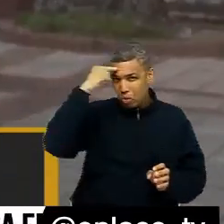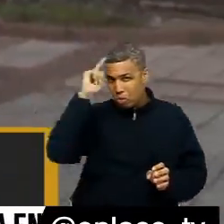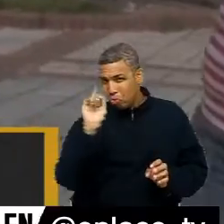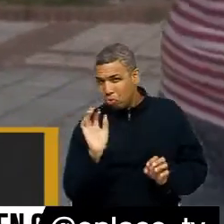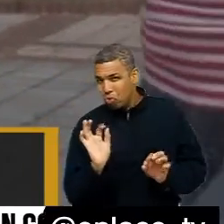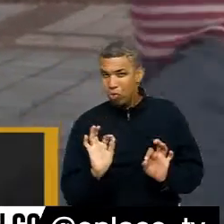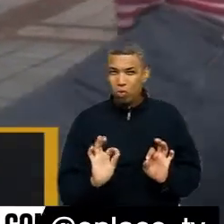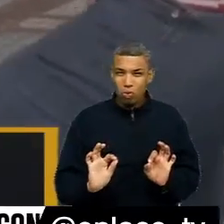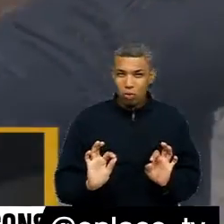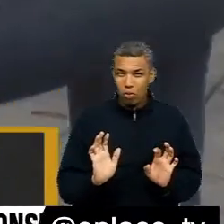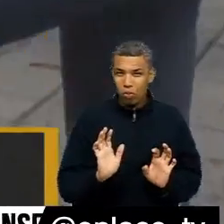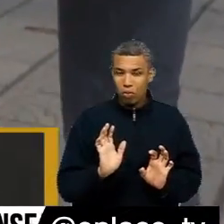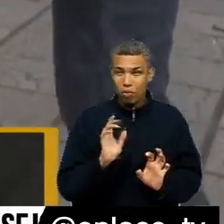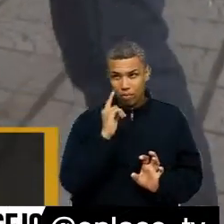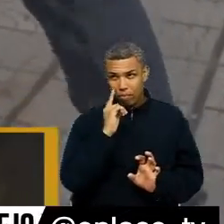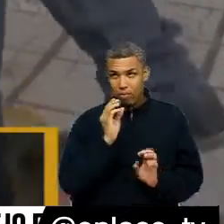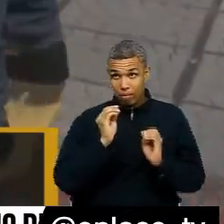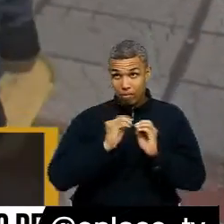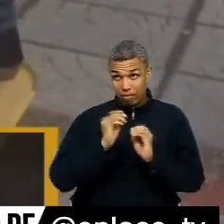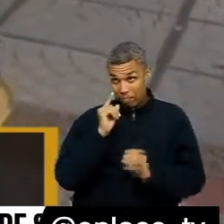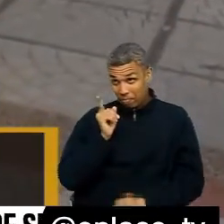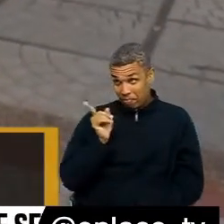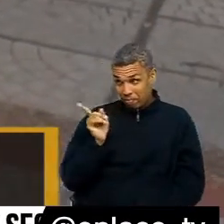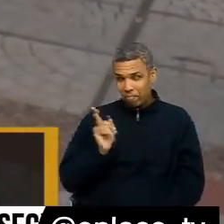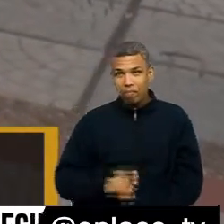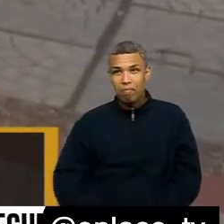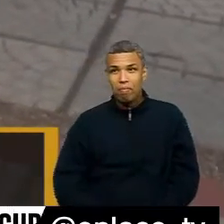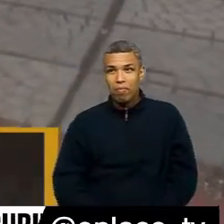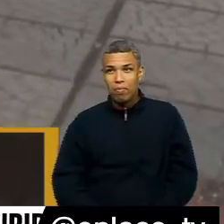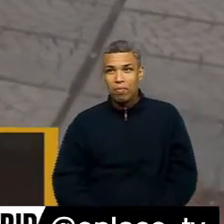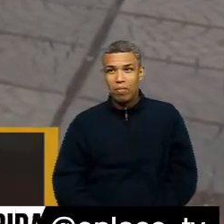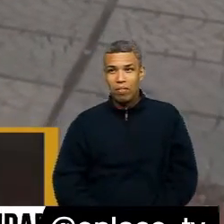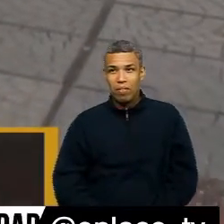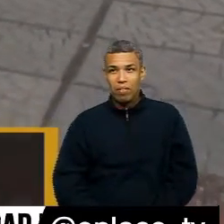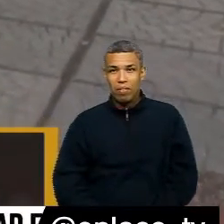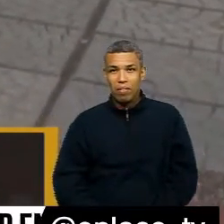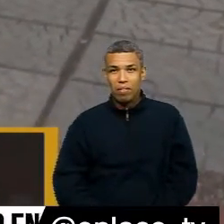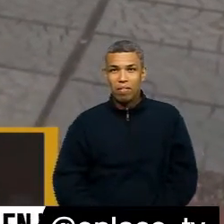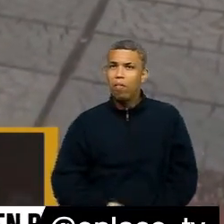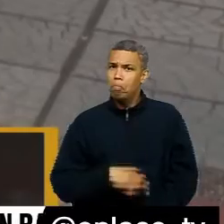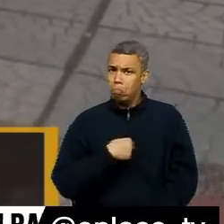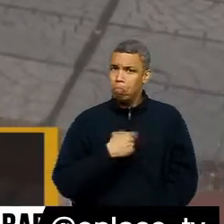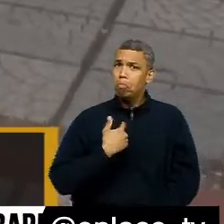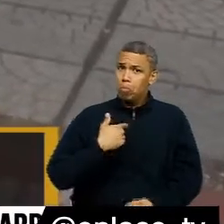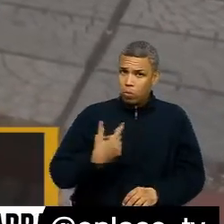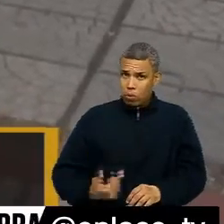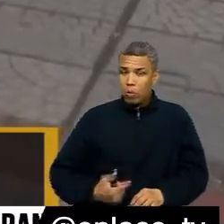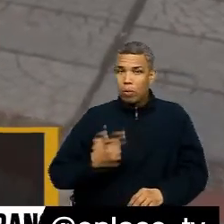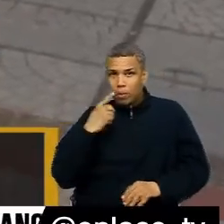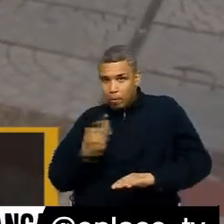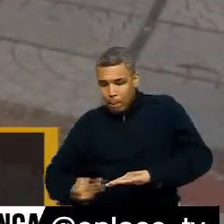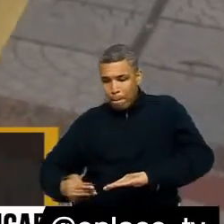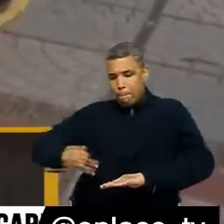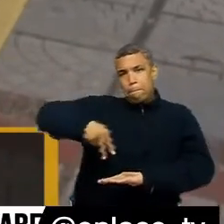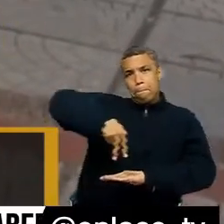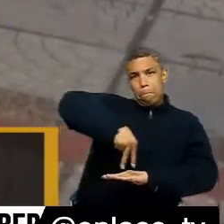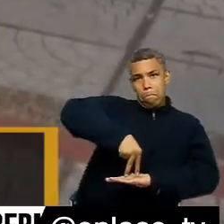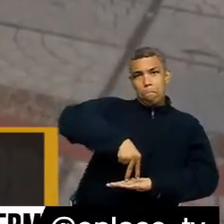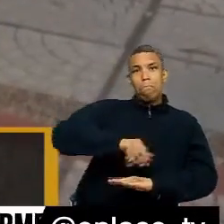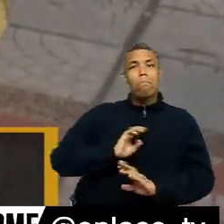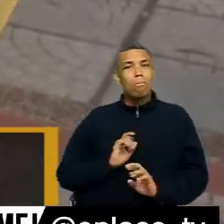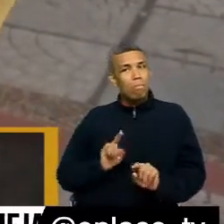dependiendo del movimiento. También hicimos la prueba en este caso. Yo me estoy moviendo y el movimiento es totalmente diferente a